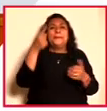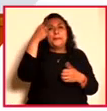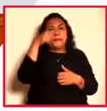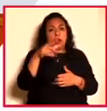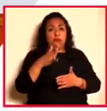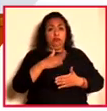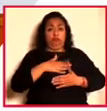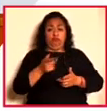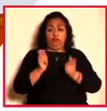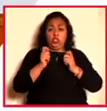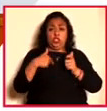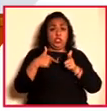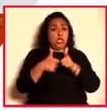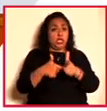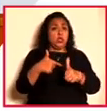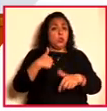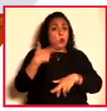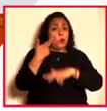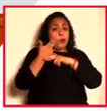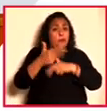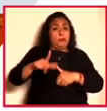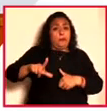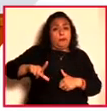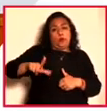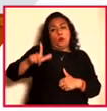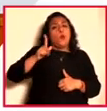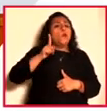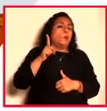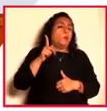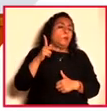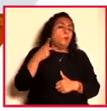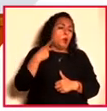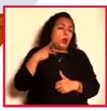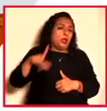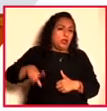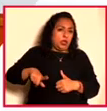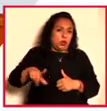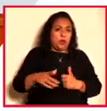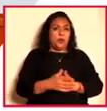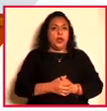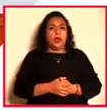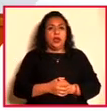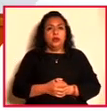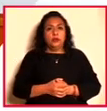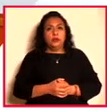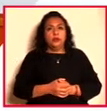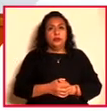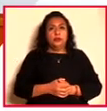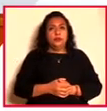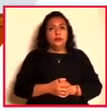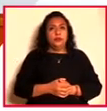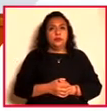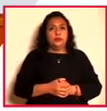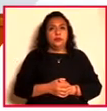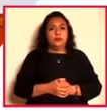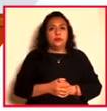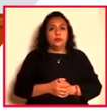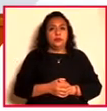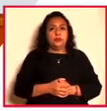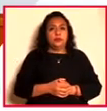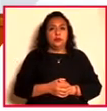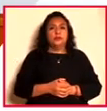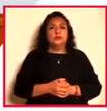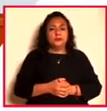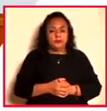cargo político. A ver, no, cállate. Así se dice, tortura. Documéntese, señora. La